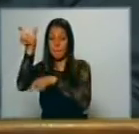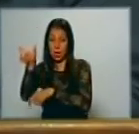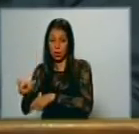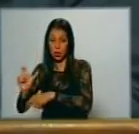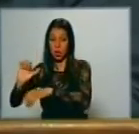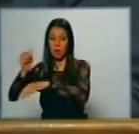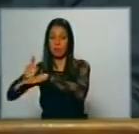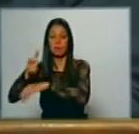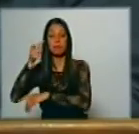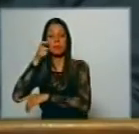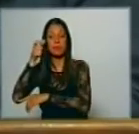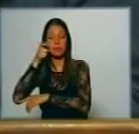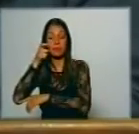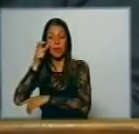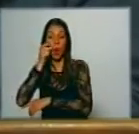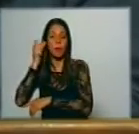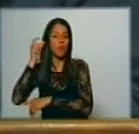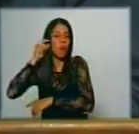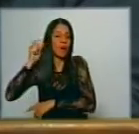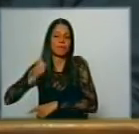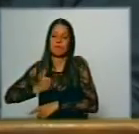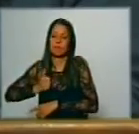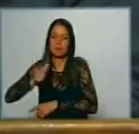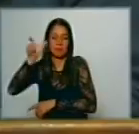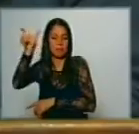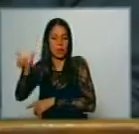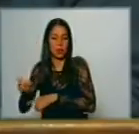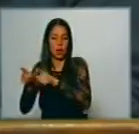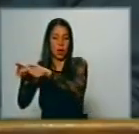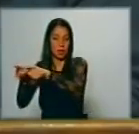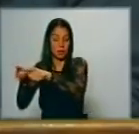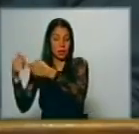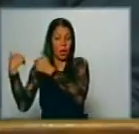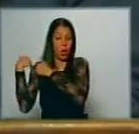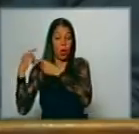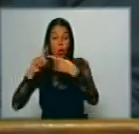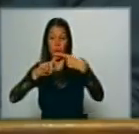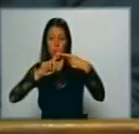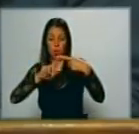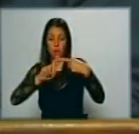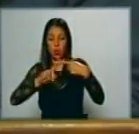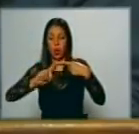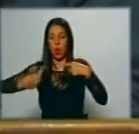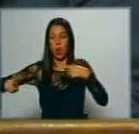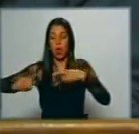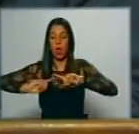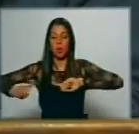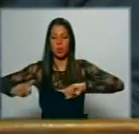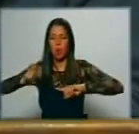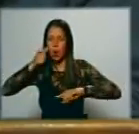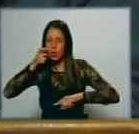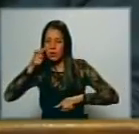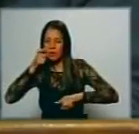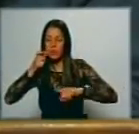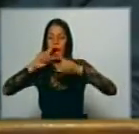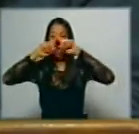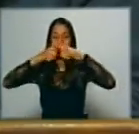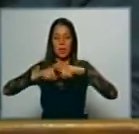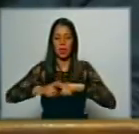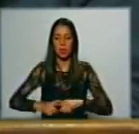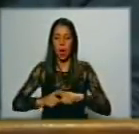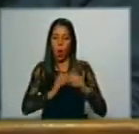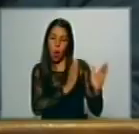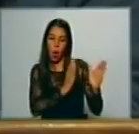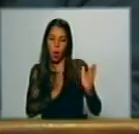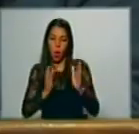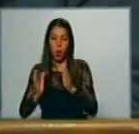la superintendenta o superintendente 1. Dirigir y coordinar la administración,